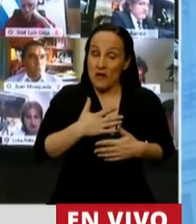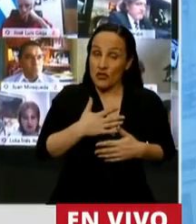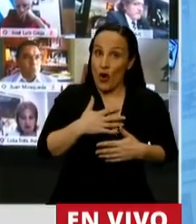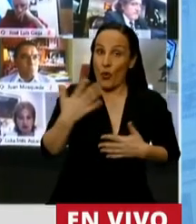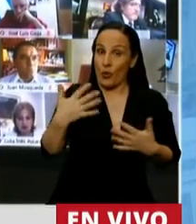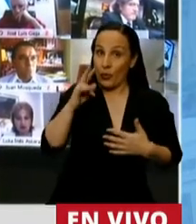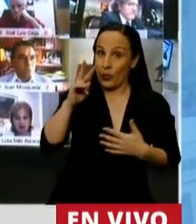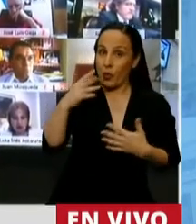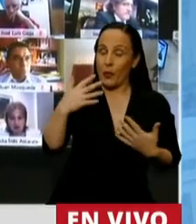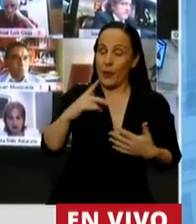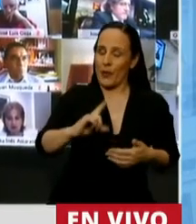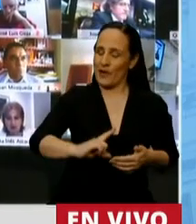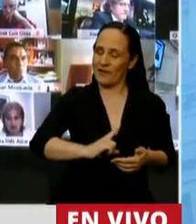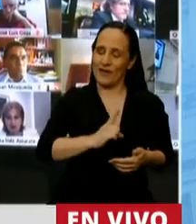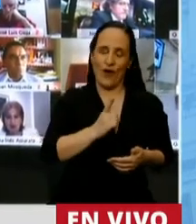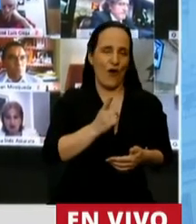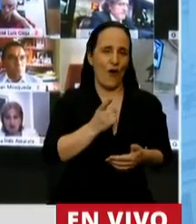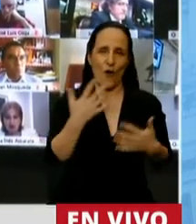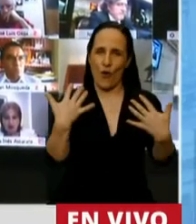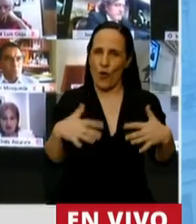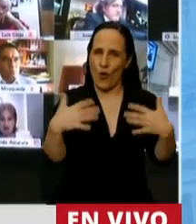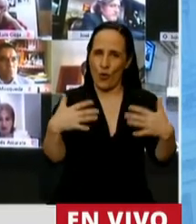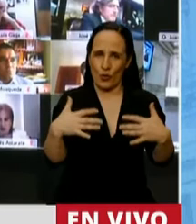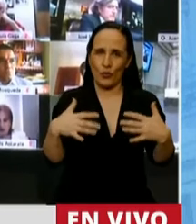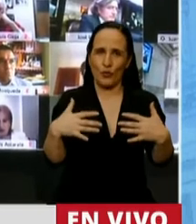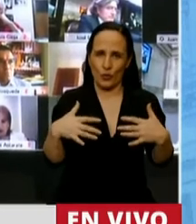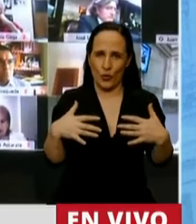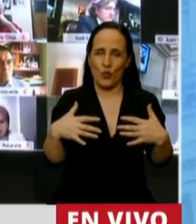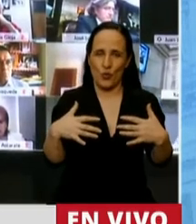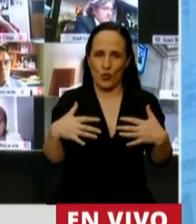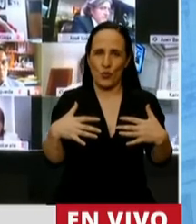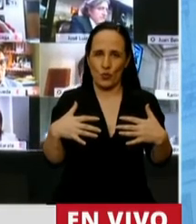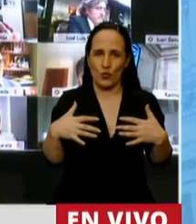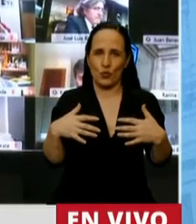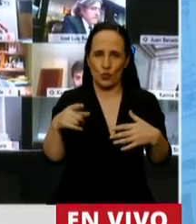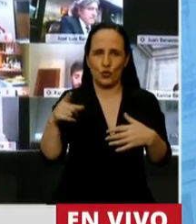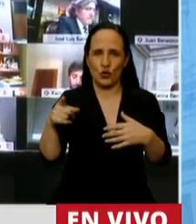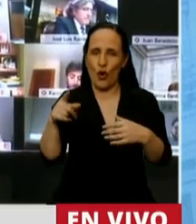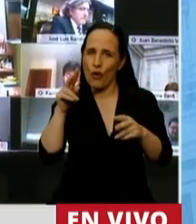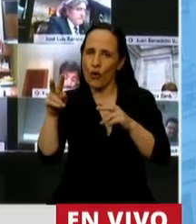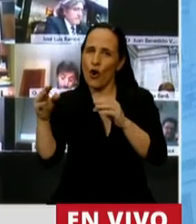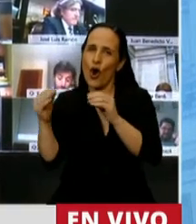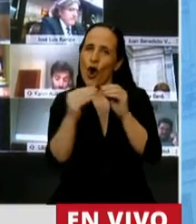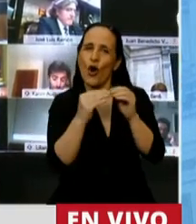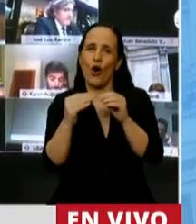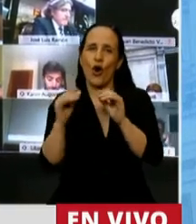orgullo compartir este espacio político con muchos jóvenes